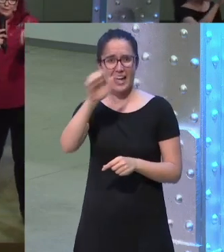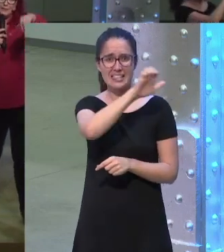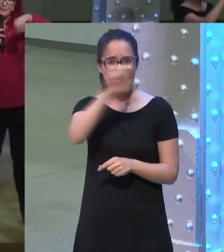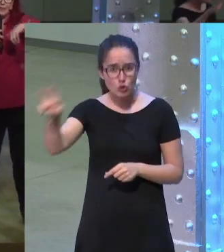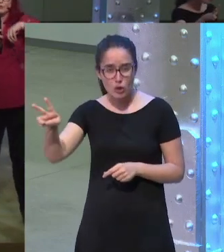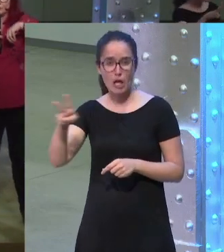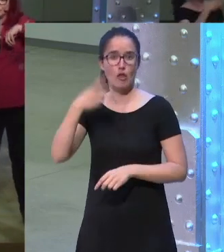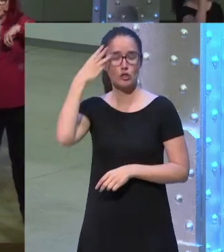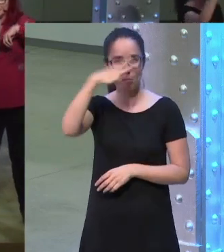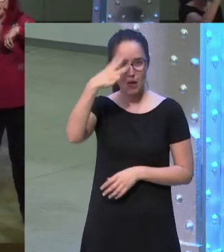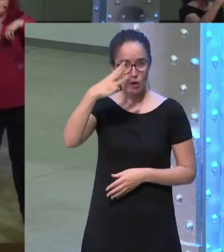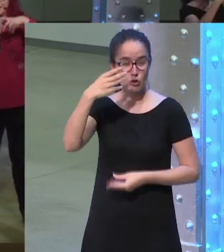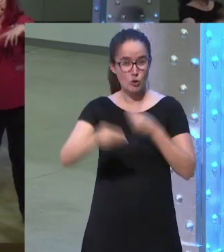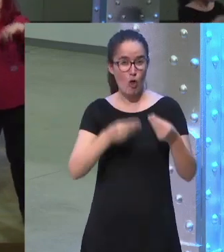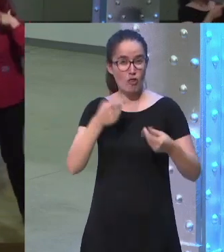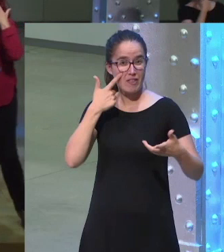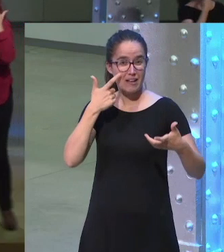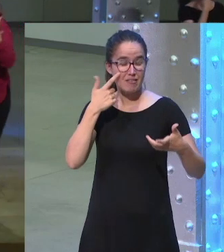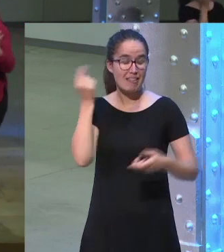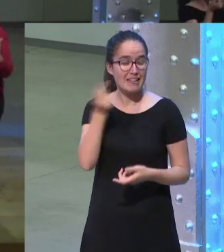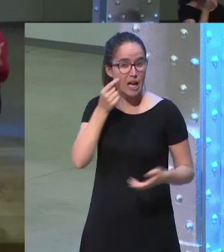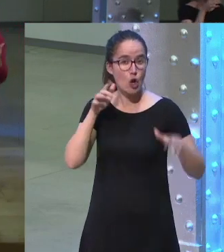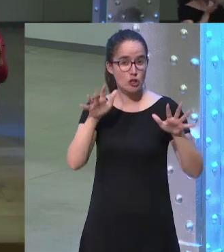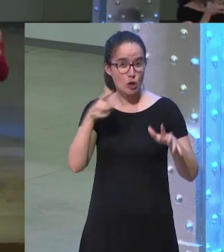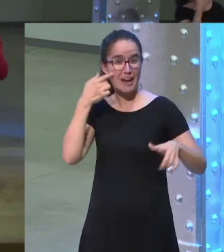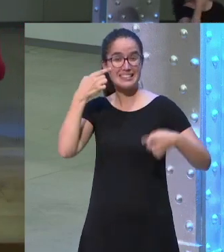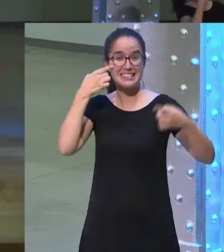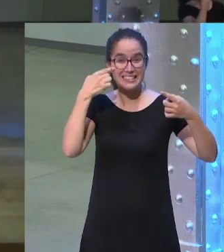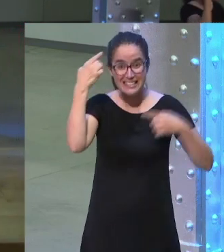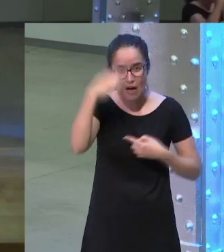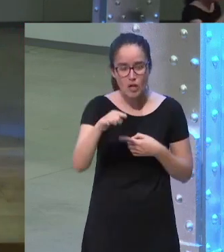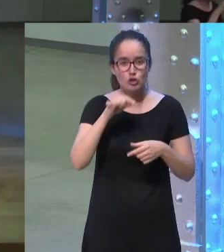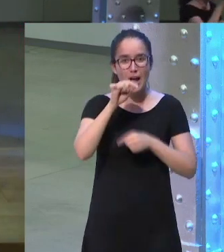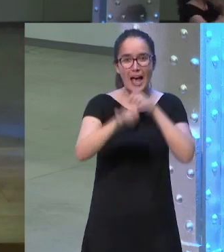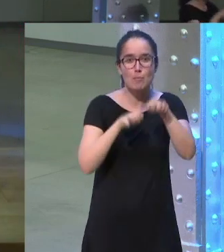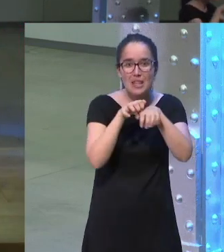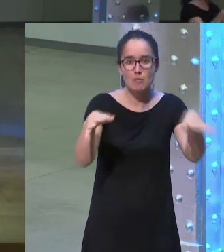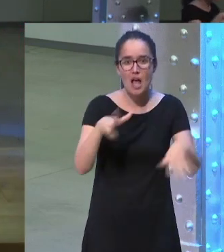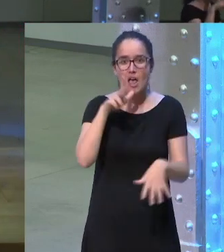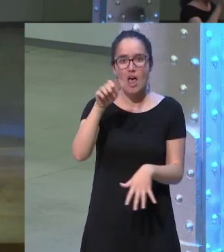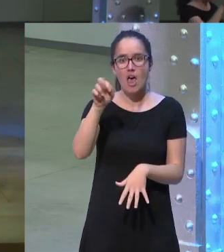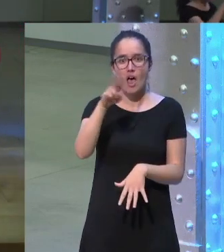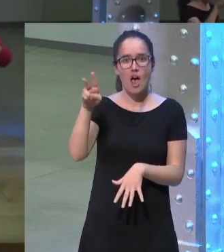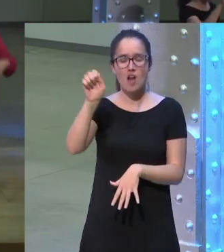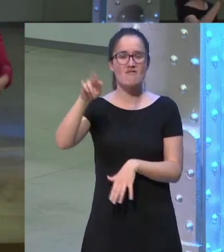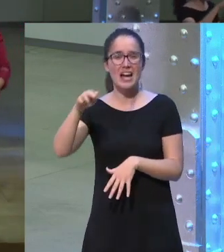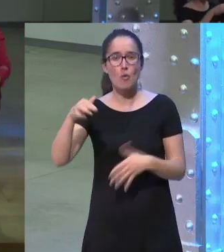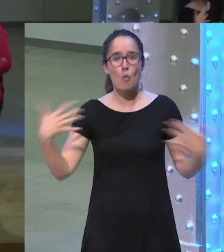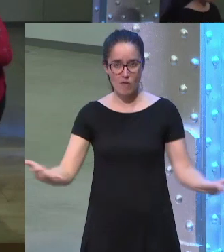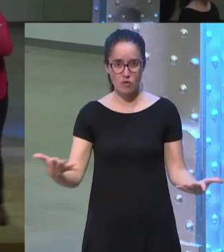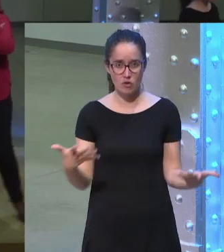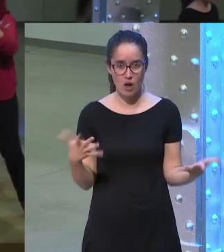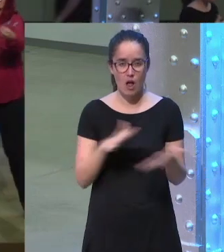usó el detectar a los sensores para saber predecir cuándo llegaba una epidemia a Harvard. O sea, cogieron a la gente de